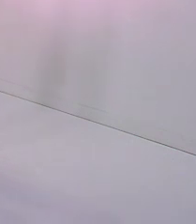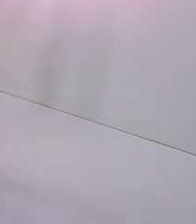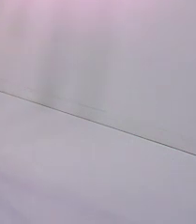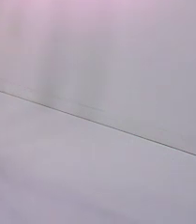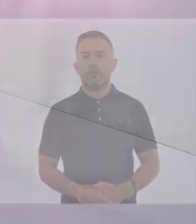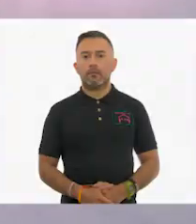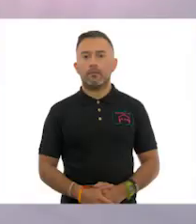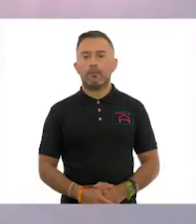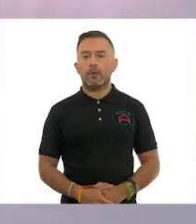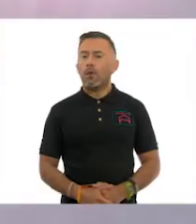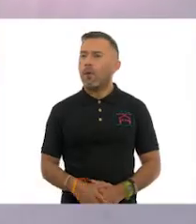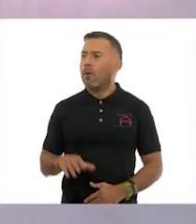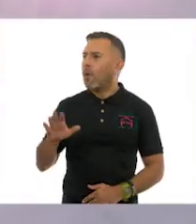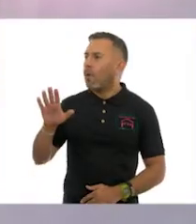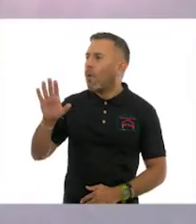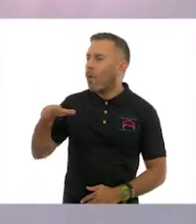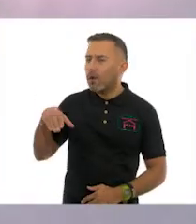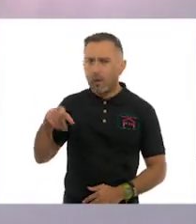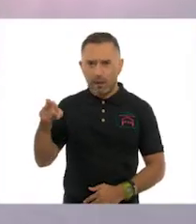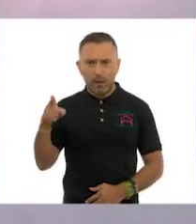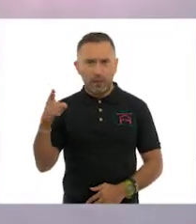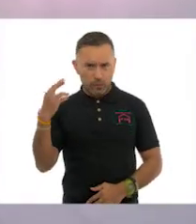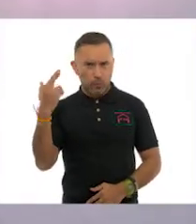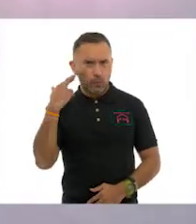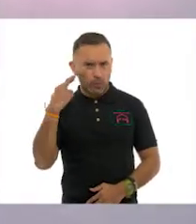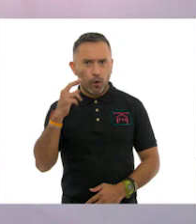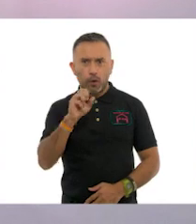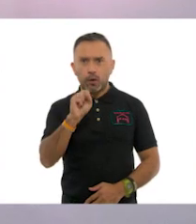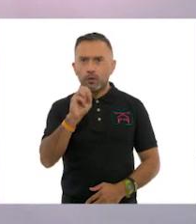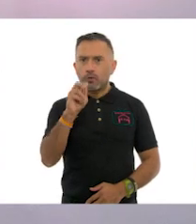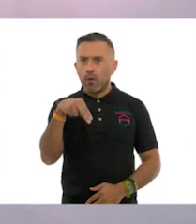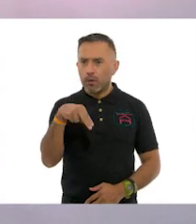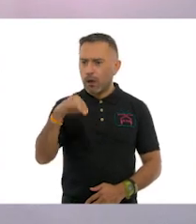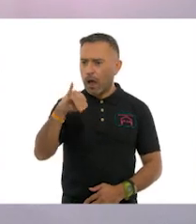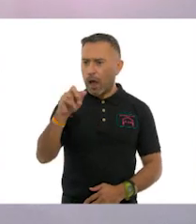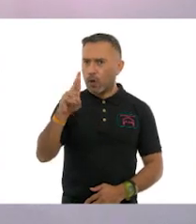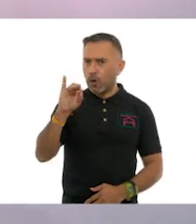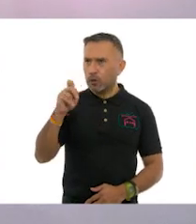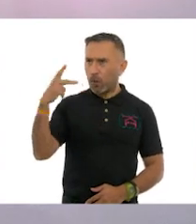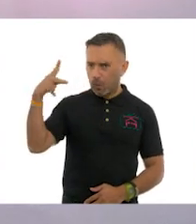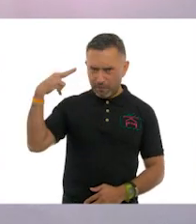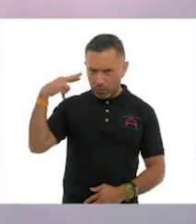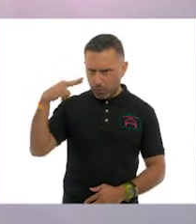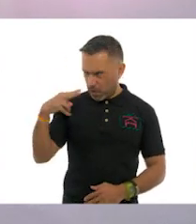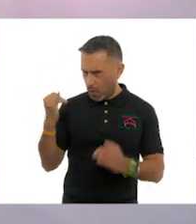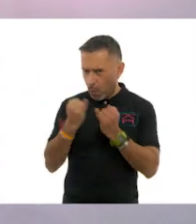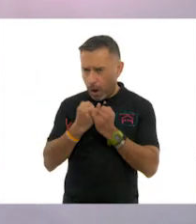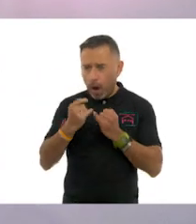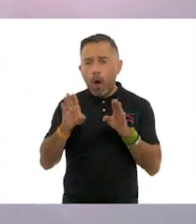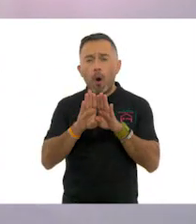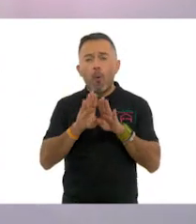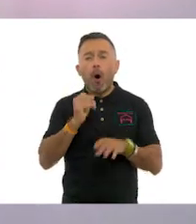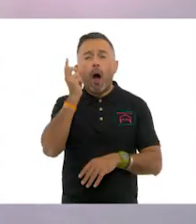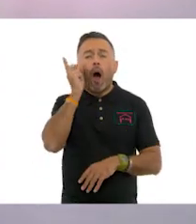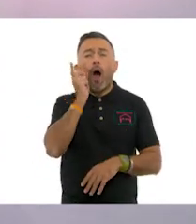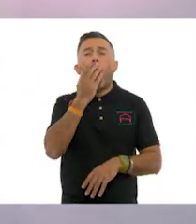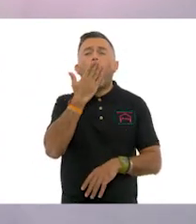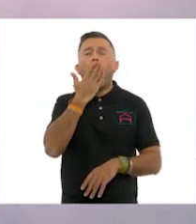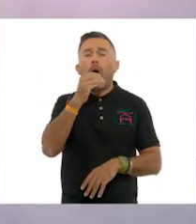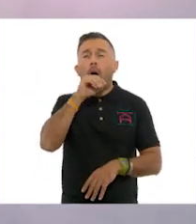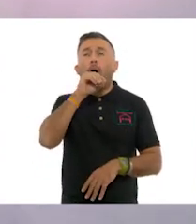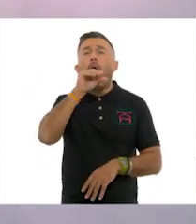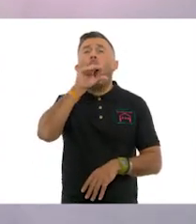Ah. Oye, Zenén, en el son jarocho también abren así la garganta y tienen que hacer un bostezo para sentir esa profundidad y todo eso.